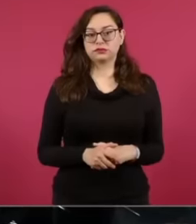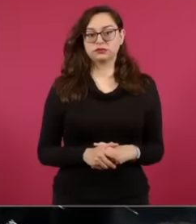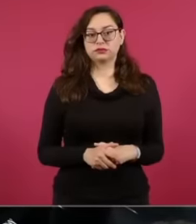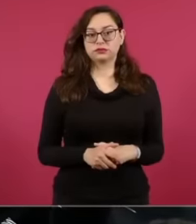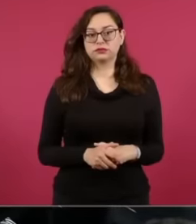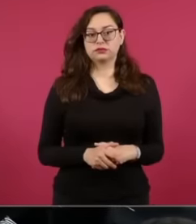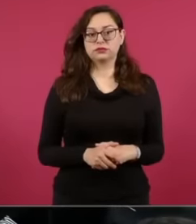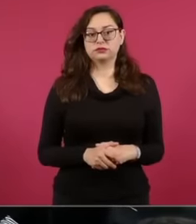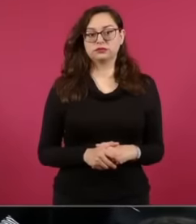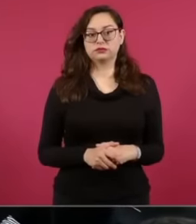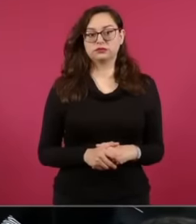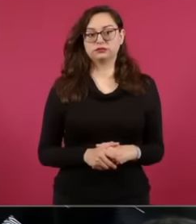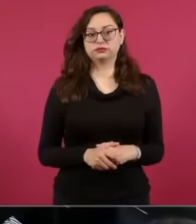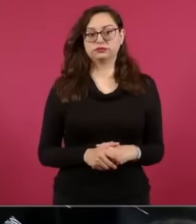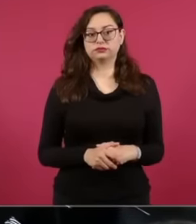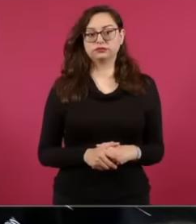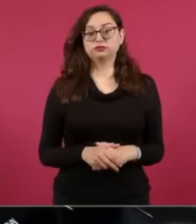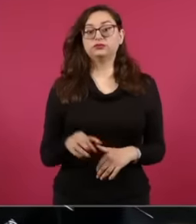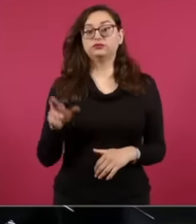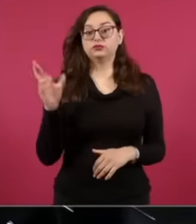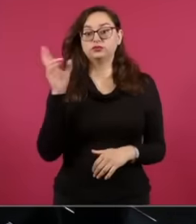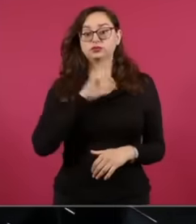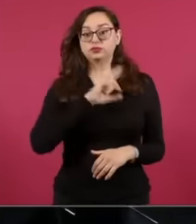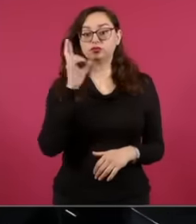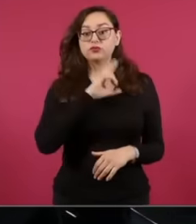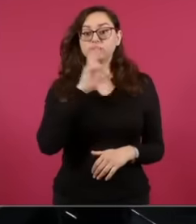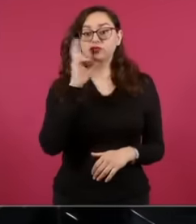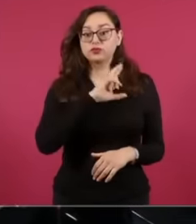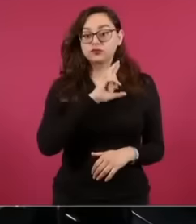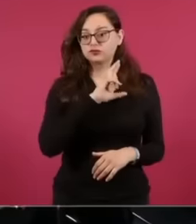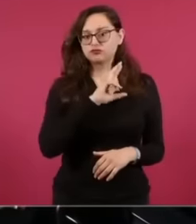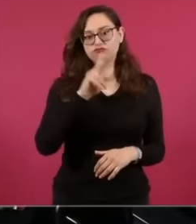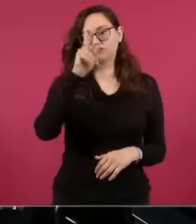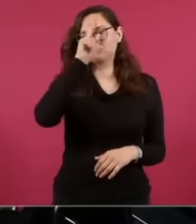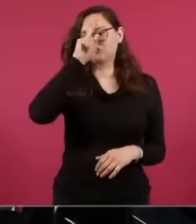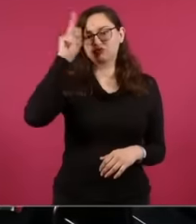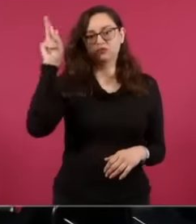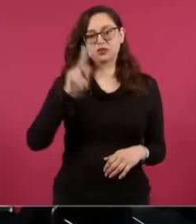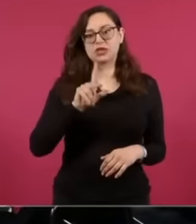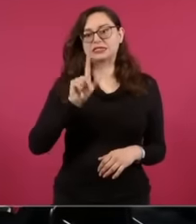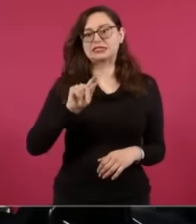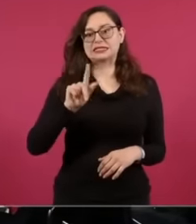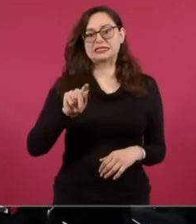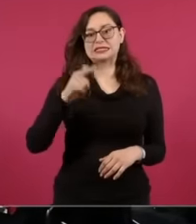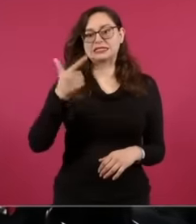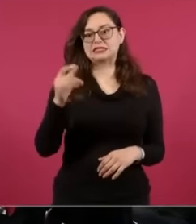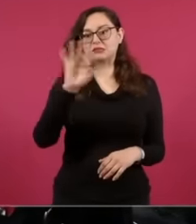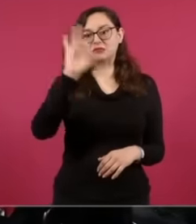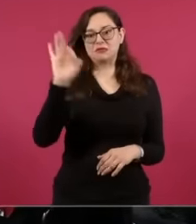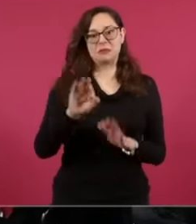Bueno, sí, el rublo ruso cayó 77